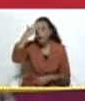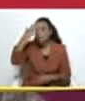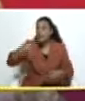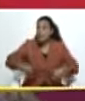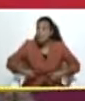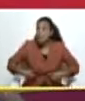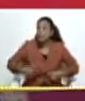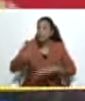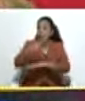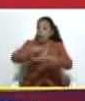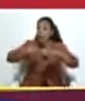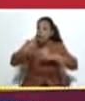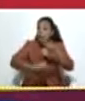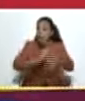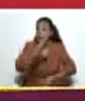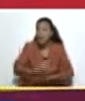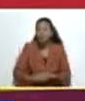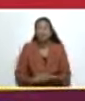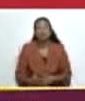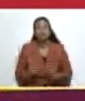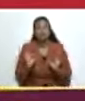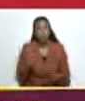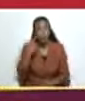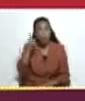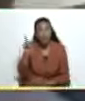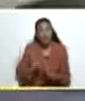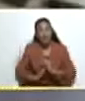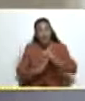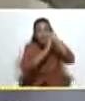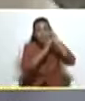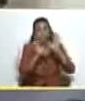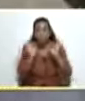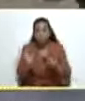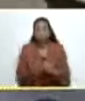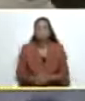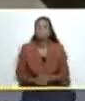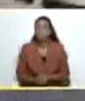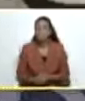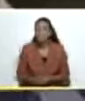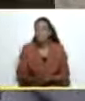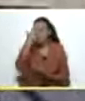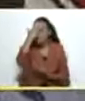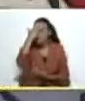gobierno revolucionario presidido por usted, presidente Pedro Nicolás Maduro Moro.